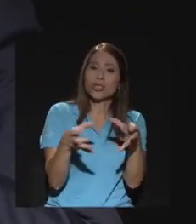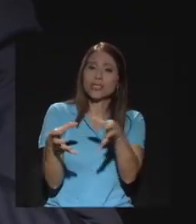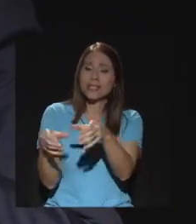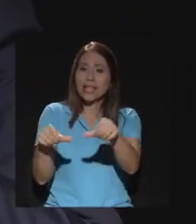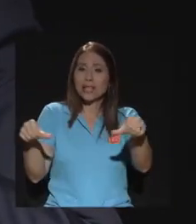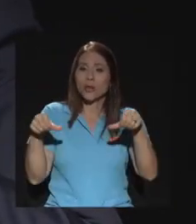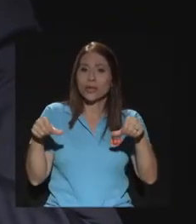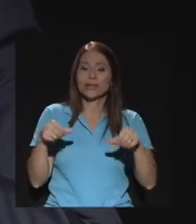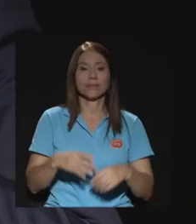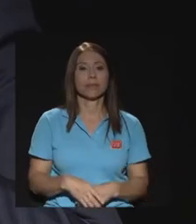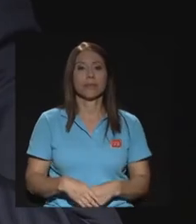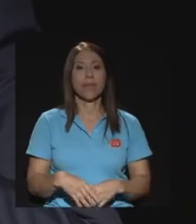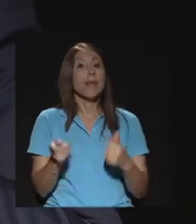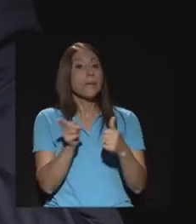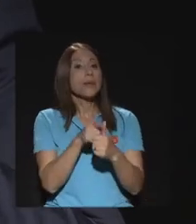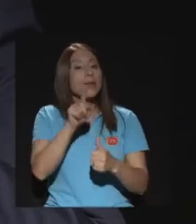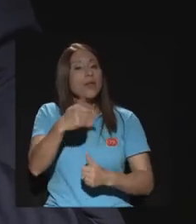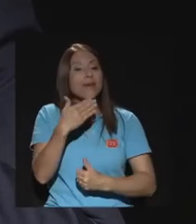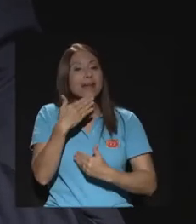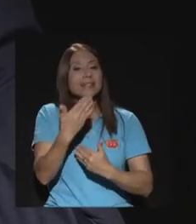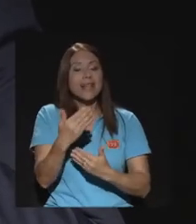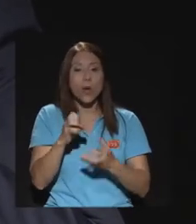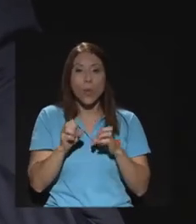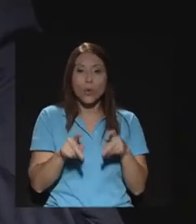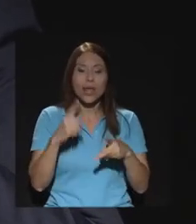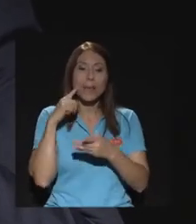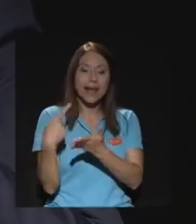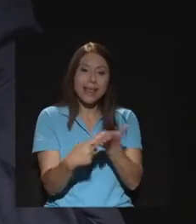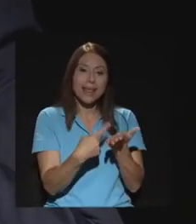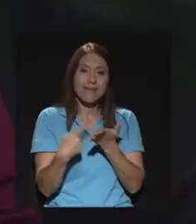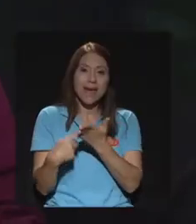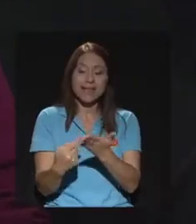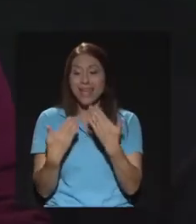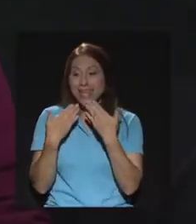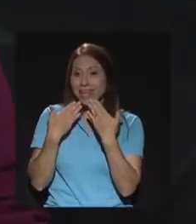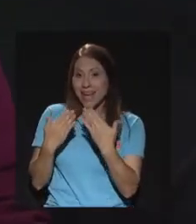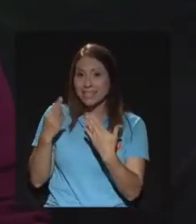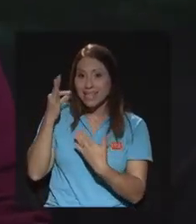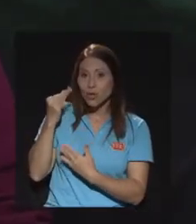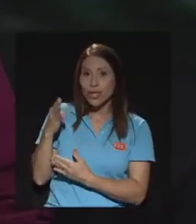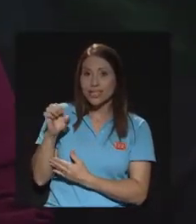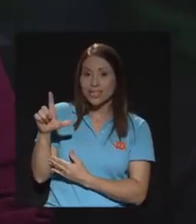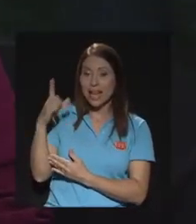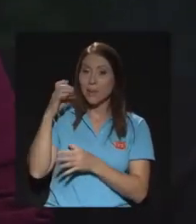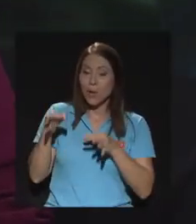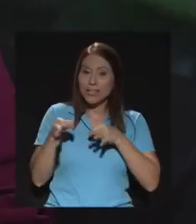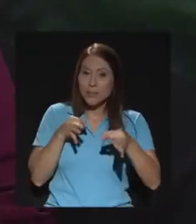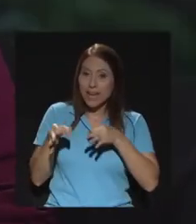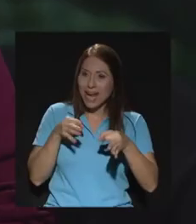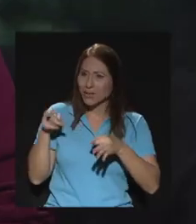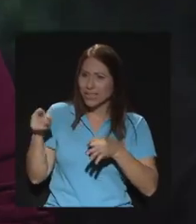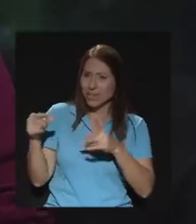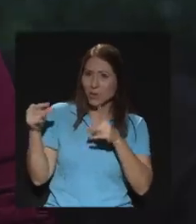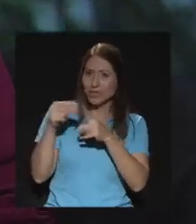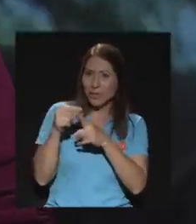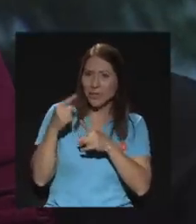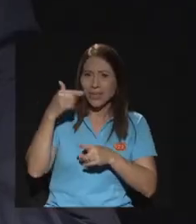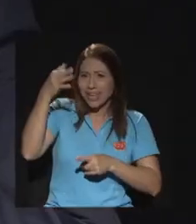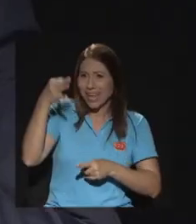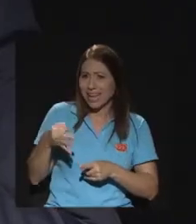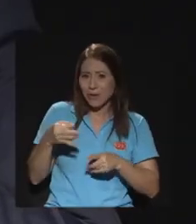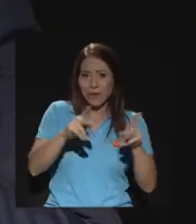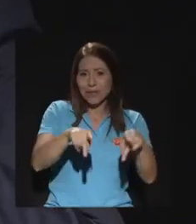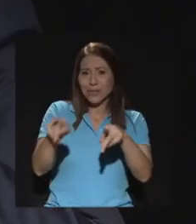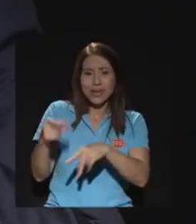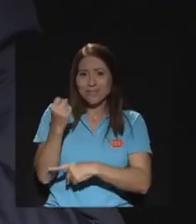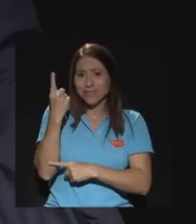tengamos estos espacios para el debate. Muchas gracias, doña Giselle, por explicarnos ese concepto que yo creo que la ciudadanía no lo tiene claro y en que en el caso del canal Universidad de Costa